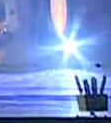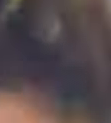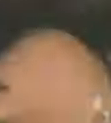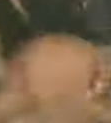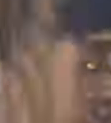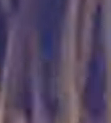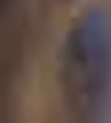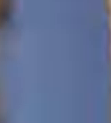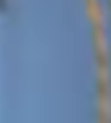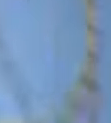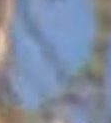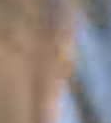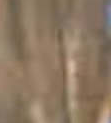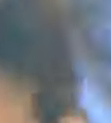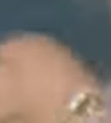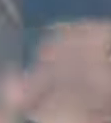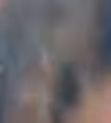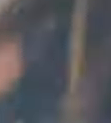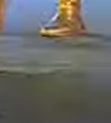something. I really need you, babe.